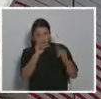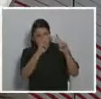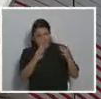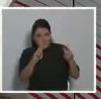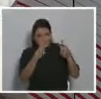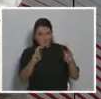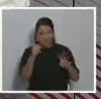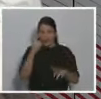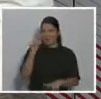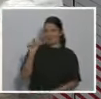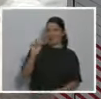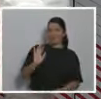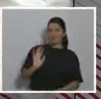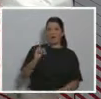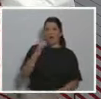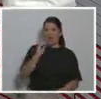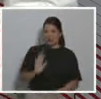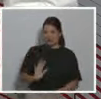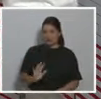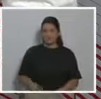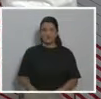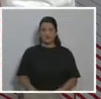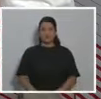dar. Acá.